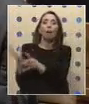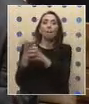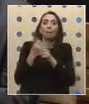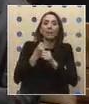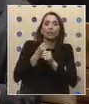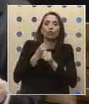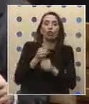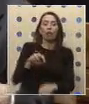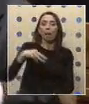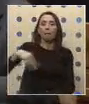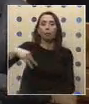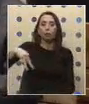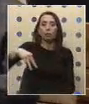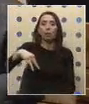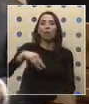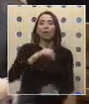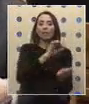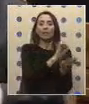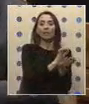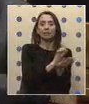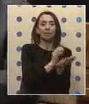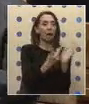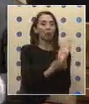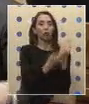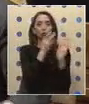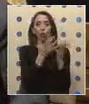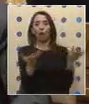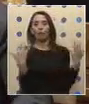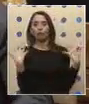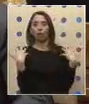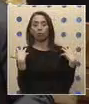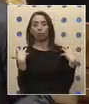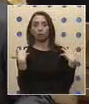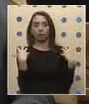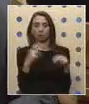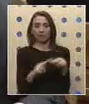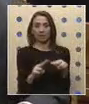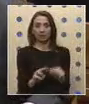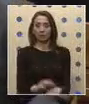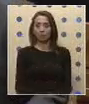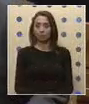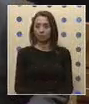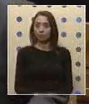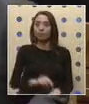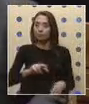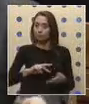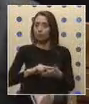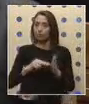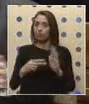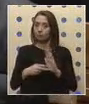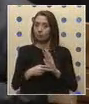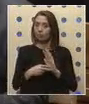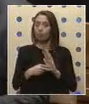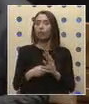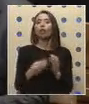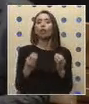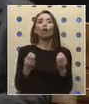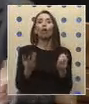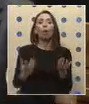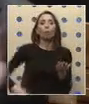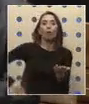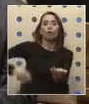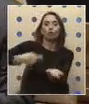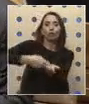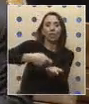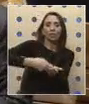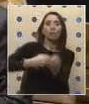los municipios y del Estado, que quedó sin facultades para hacerlo. Pero el problema de cómo se financia y cómo